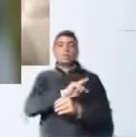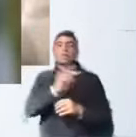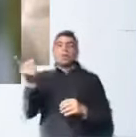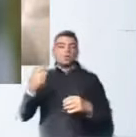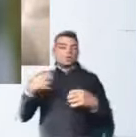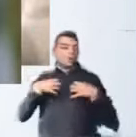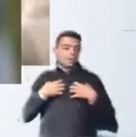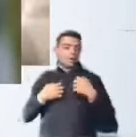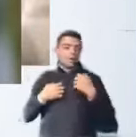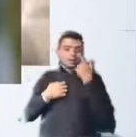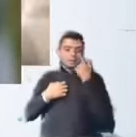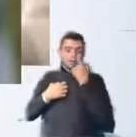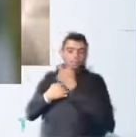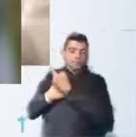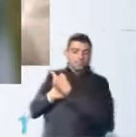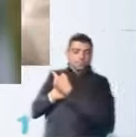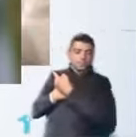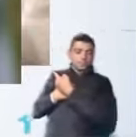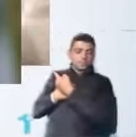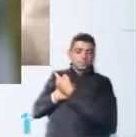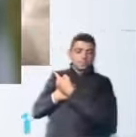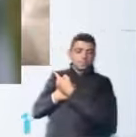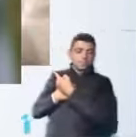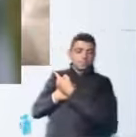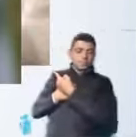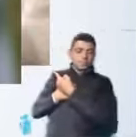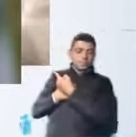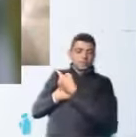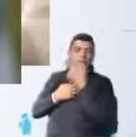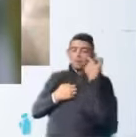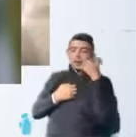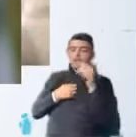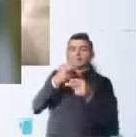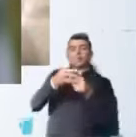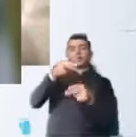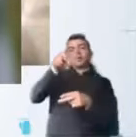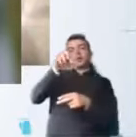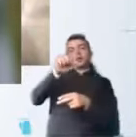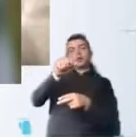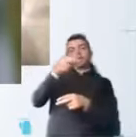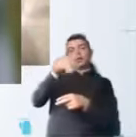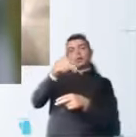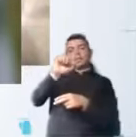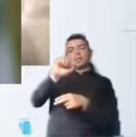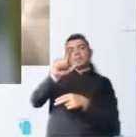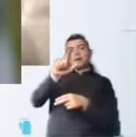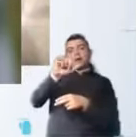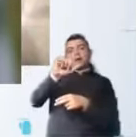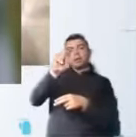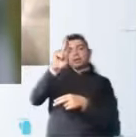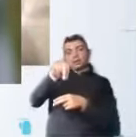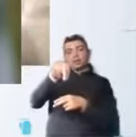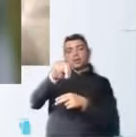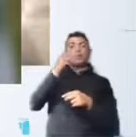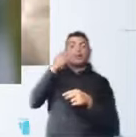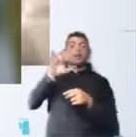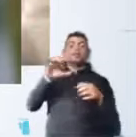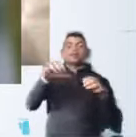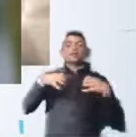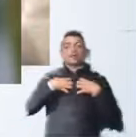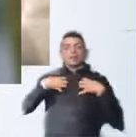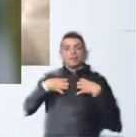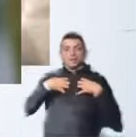armadillo que se conoce como pangolín. Habían dudas de que de pronto este animal tenía que ver con la transmisión